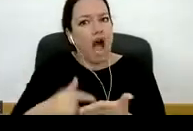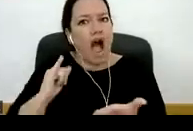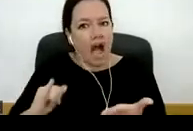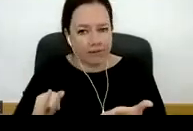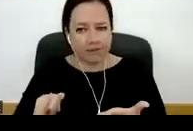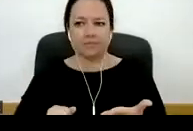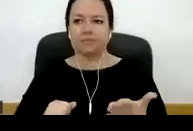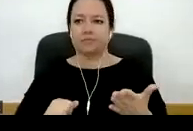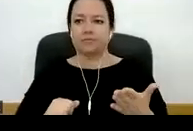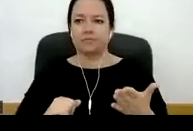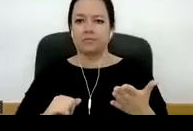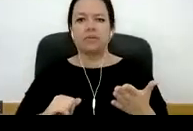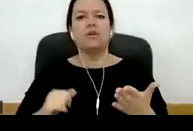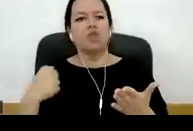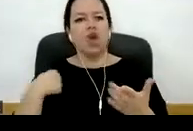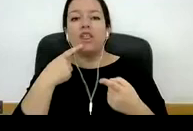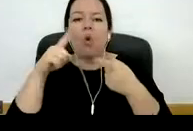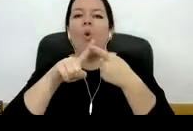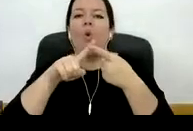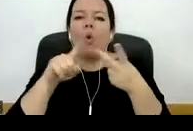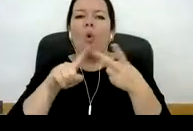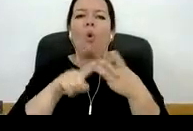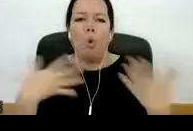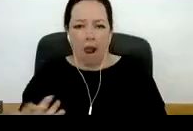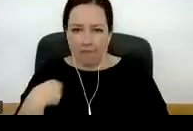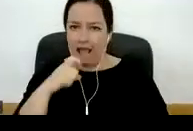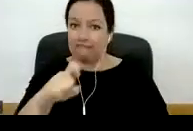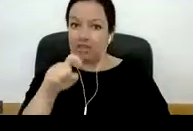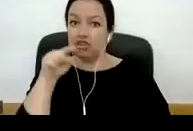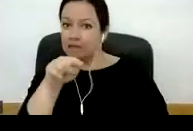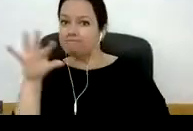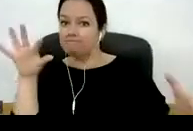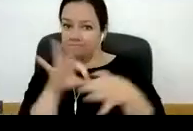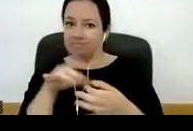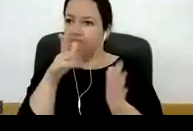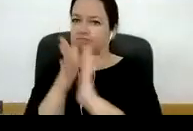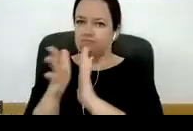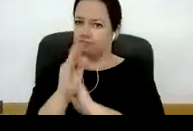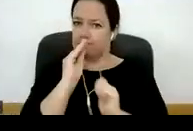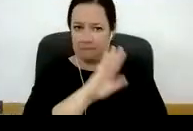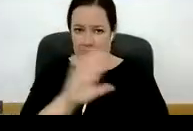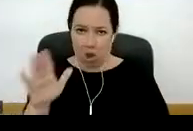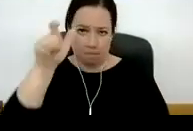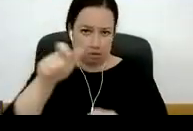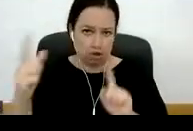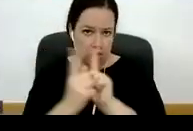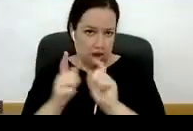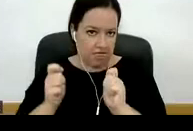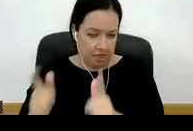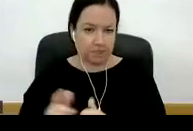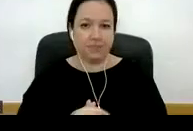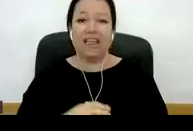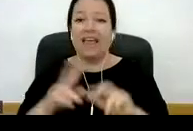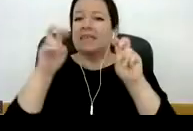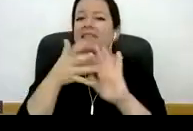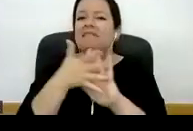Como os digo, os iré indicando cuáles son estos conceptos. Para empezar, pues empezamos con algo muy sencillito, que es la